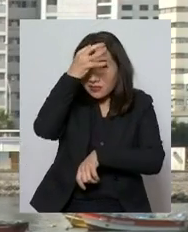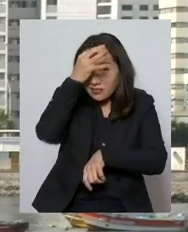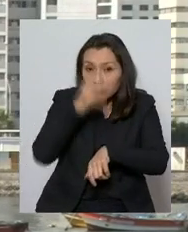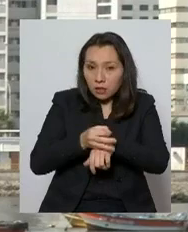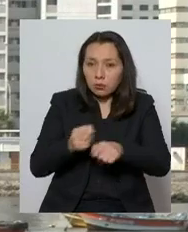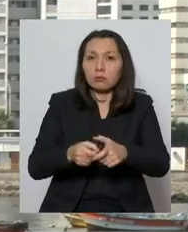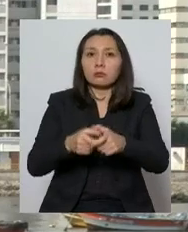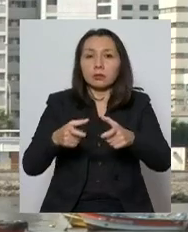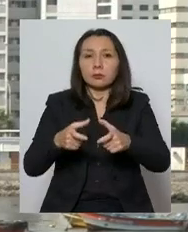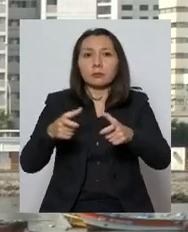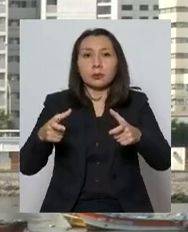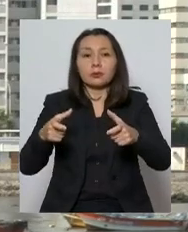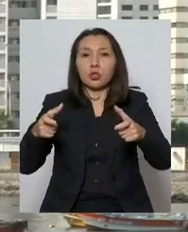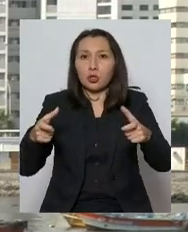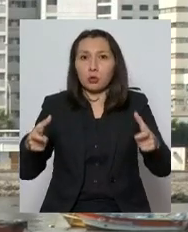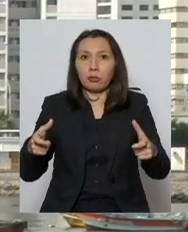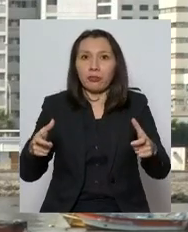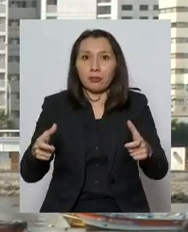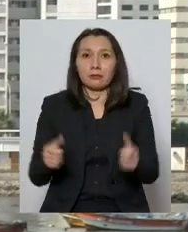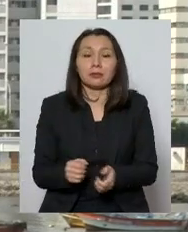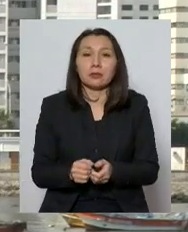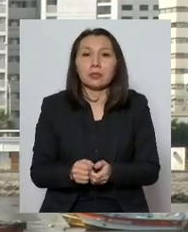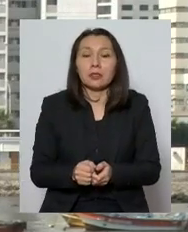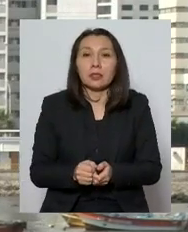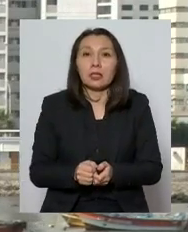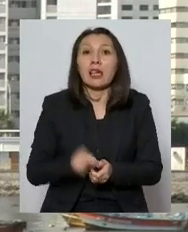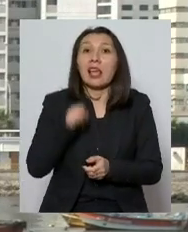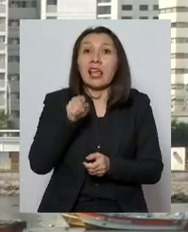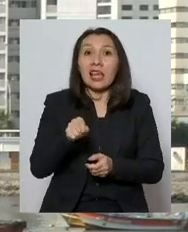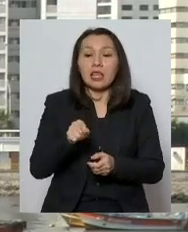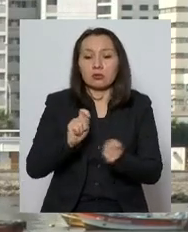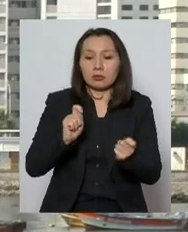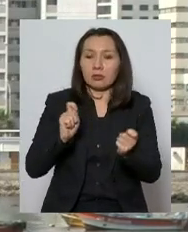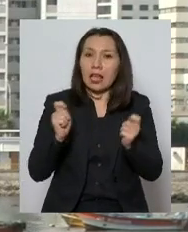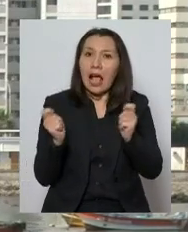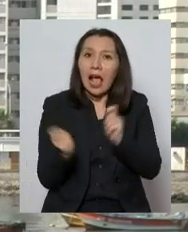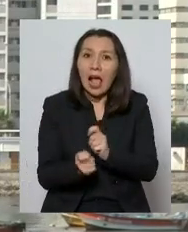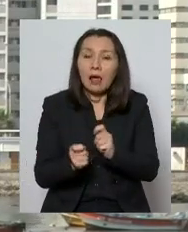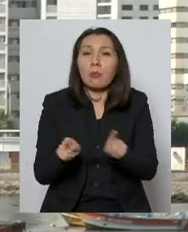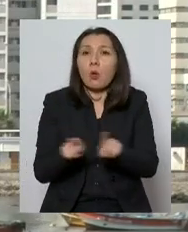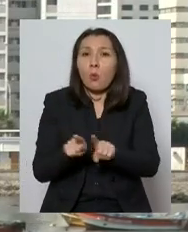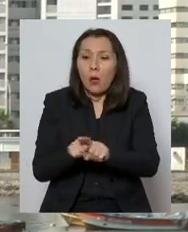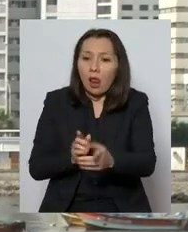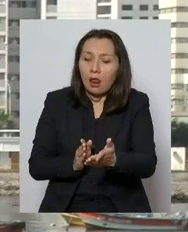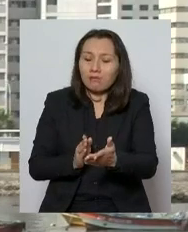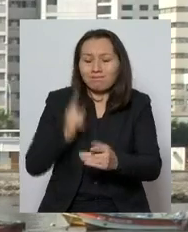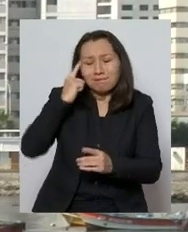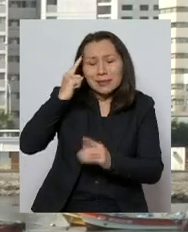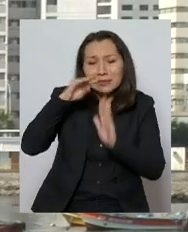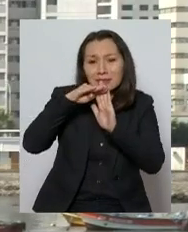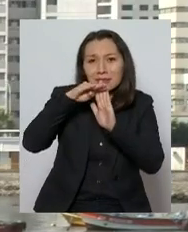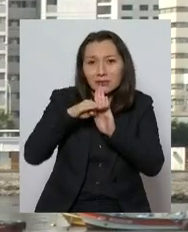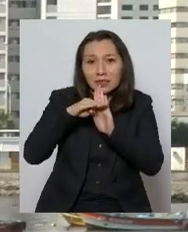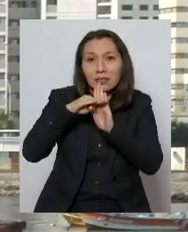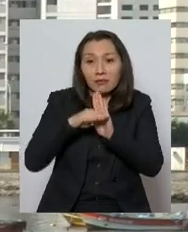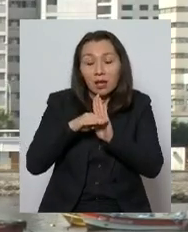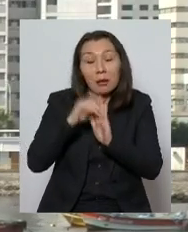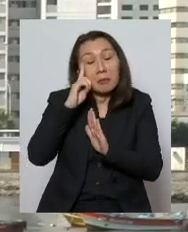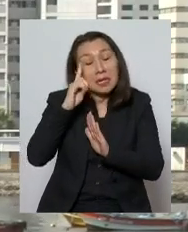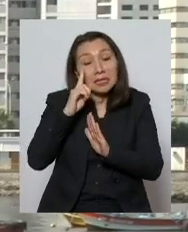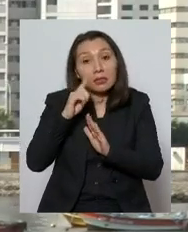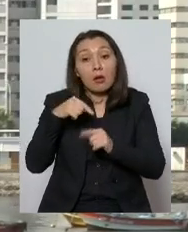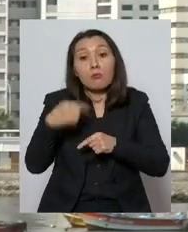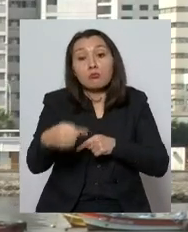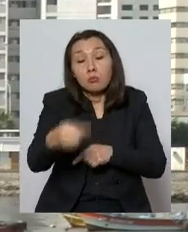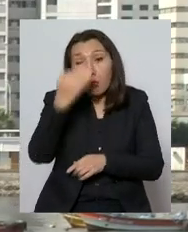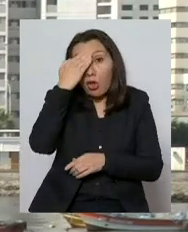está aumentando y eso se traduce, aunque empezaran a bajar, en que en unos pocos días